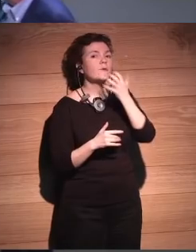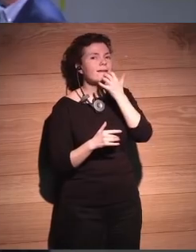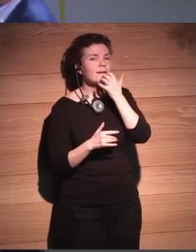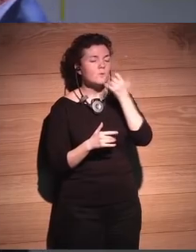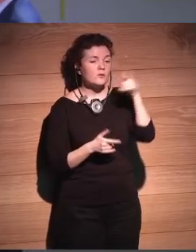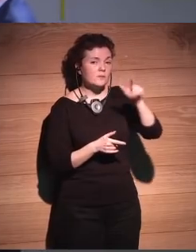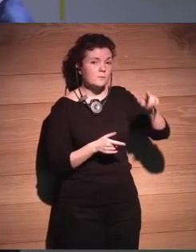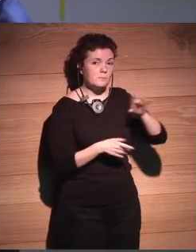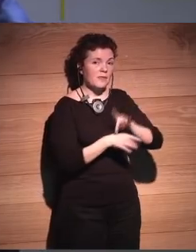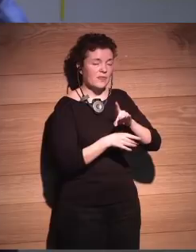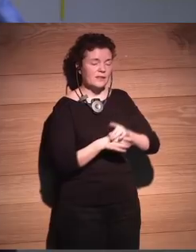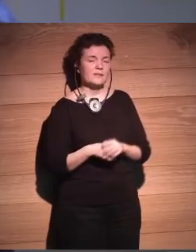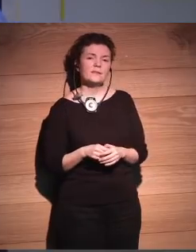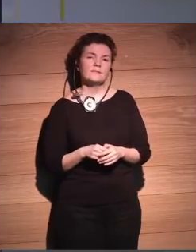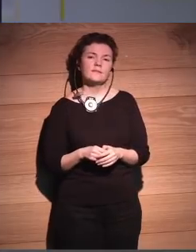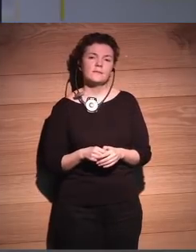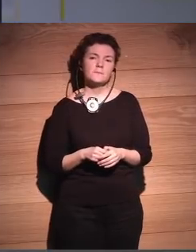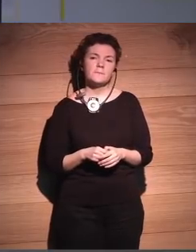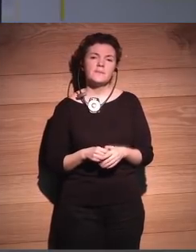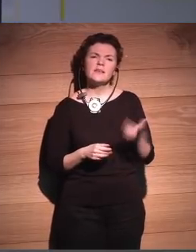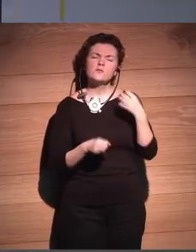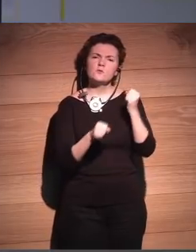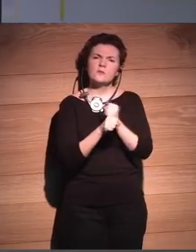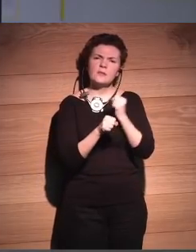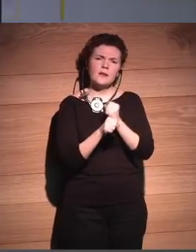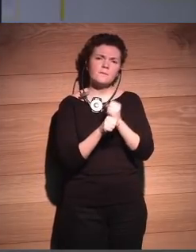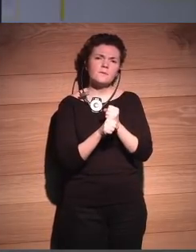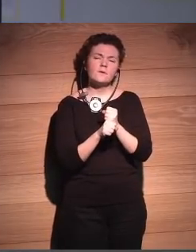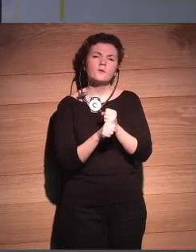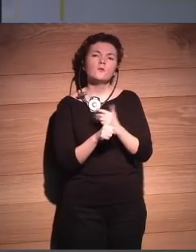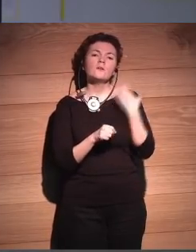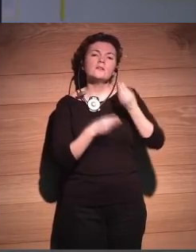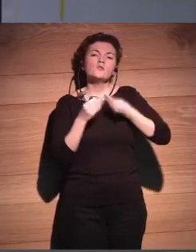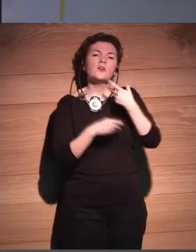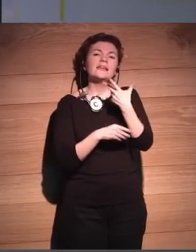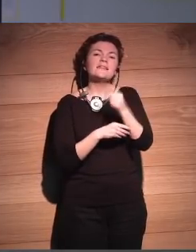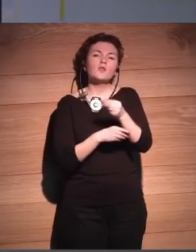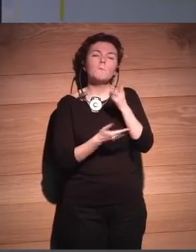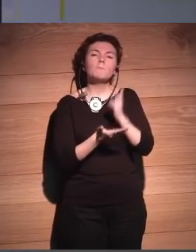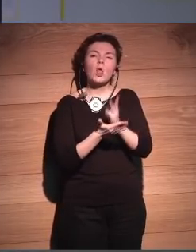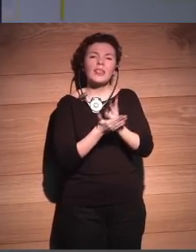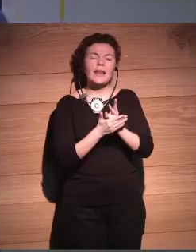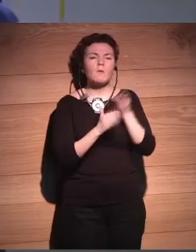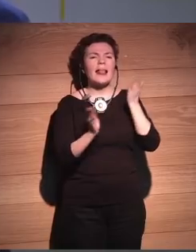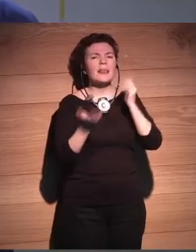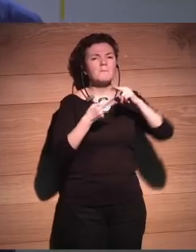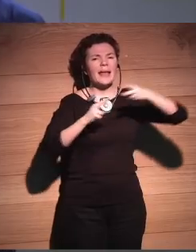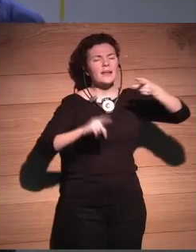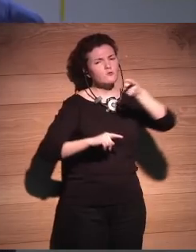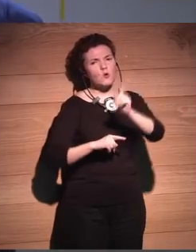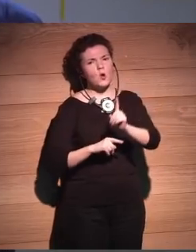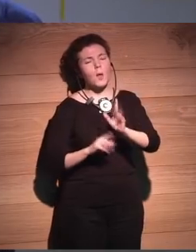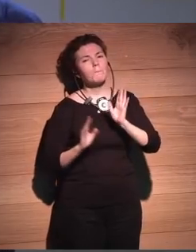con estos pacientes. Aquí, esto es un trabajo que se hizo con la inyección de la proteína. No era terapia génica,